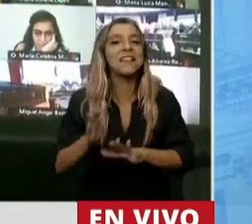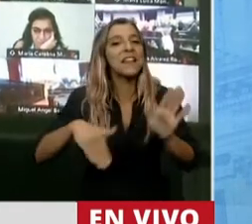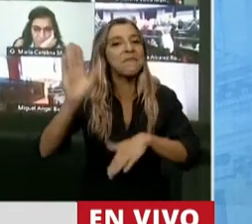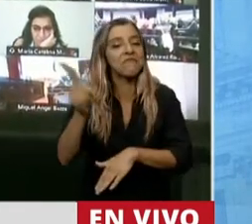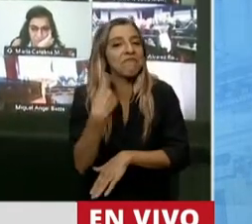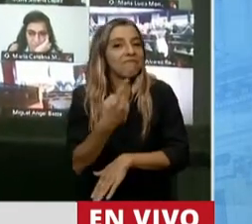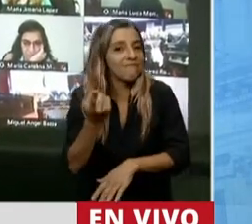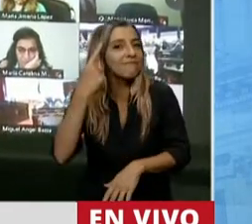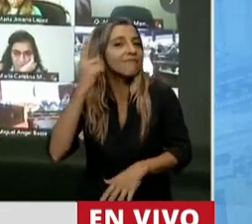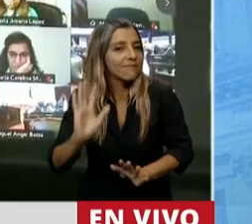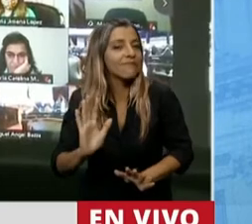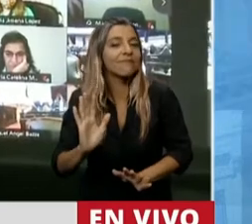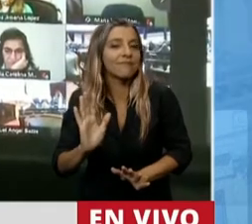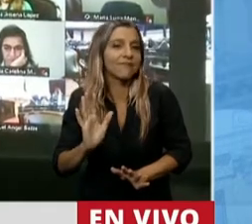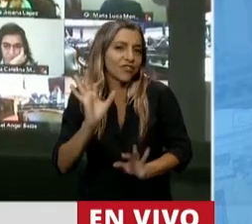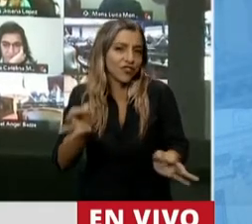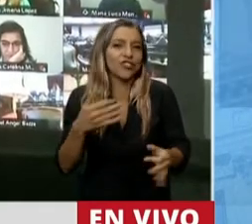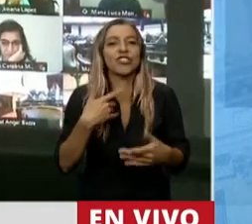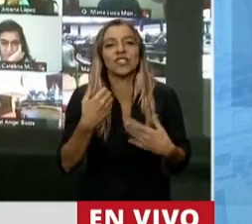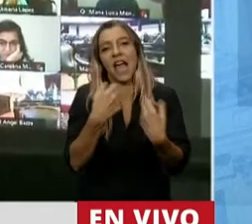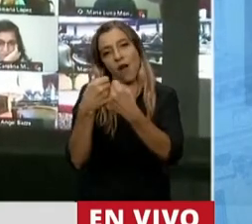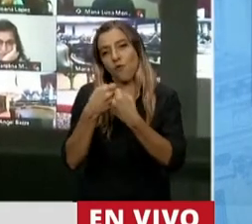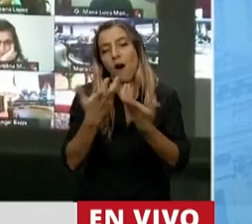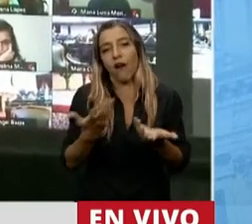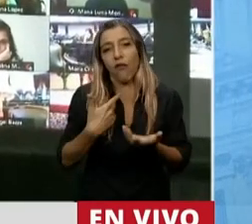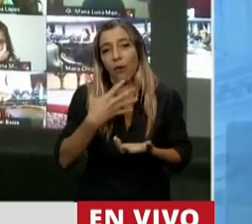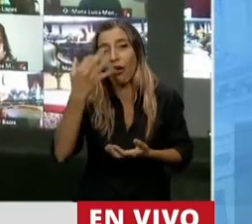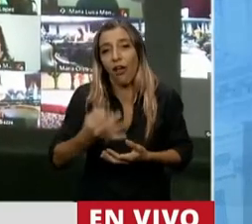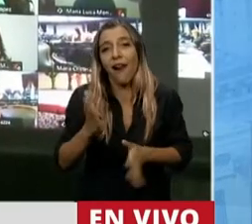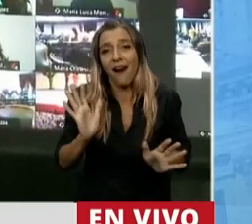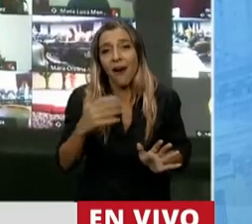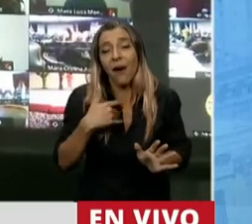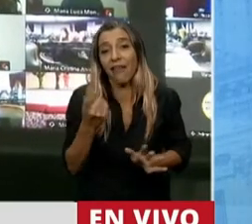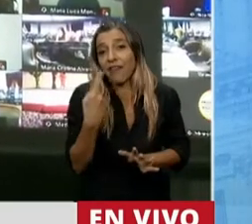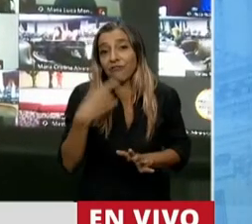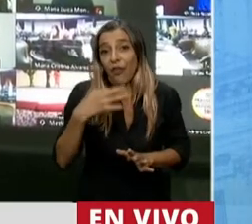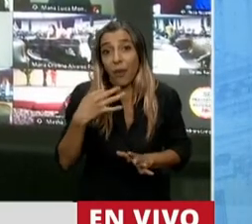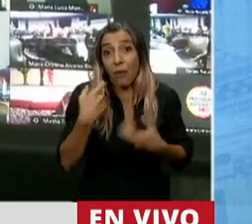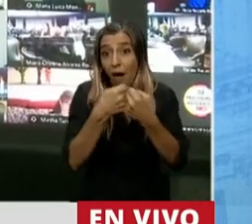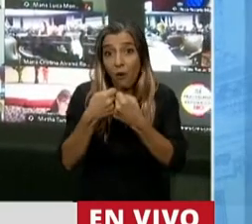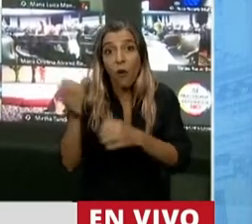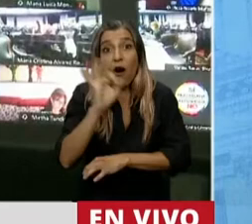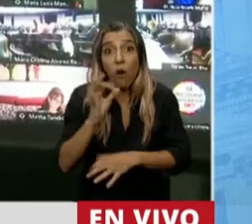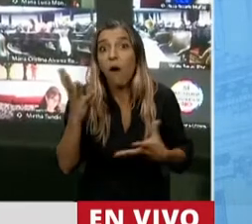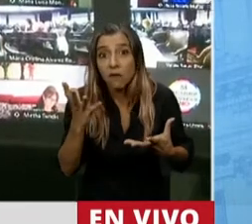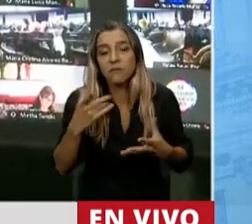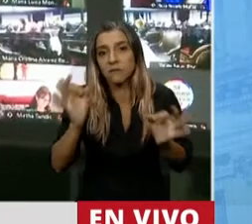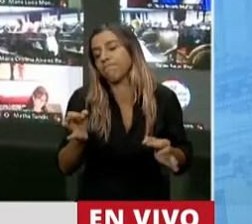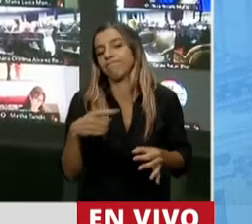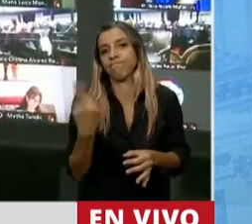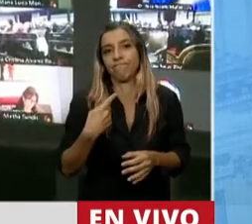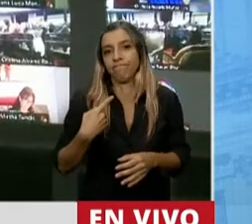y todas lo mismo, pero lo tenemos que abordar con políticas públicas. Y en ese sentido, nuestro presidente de bloque, junto con